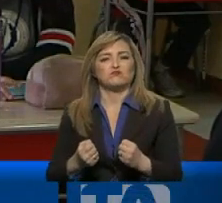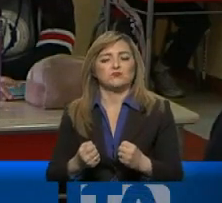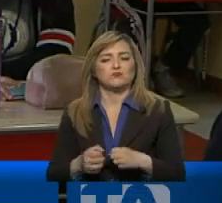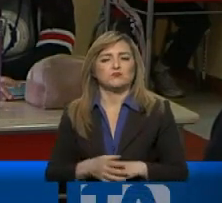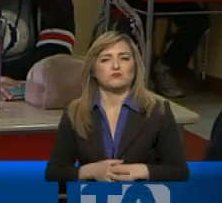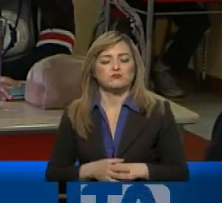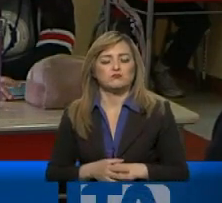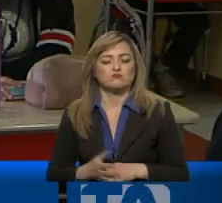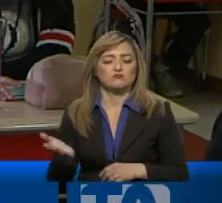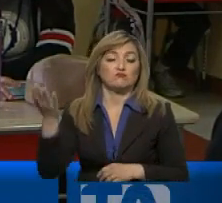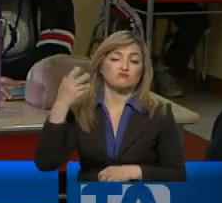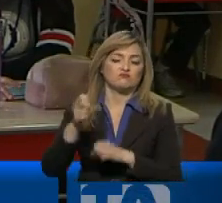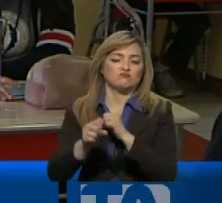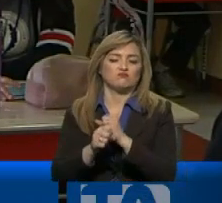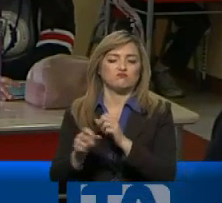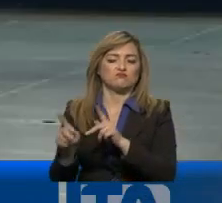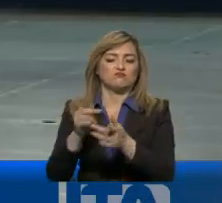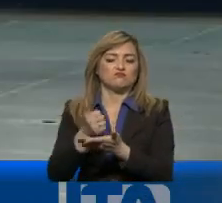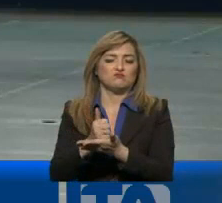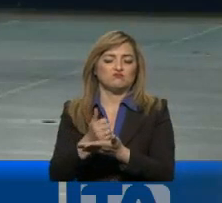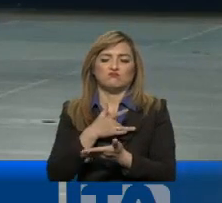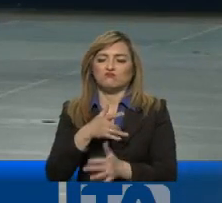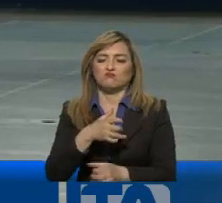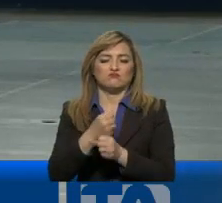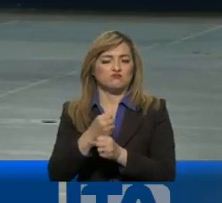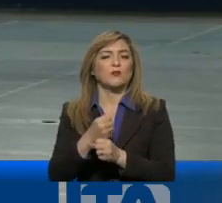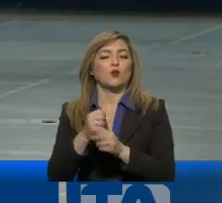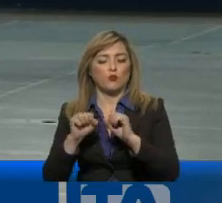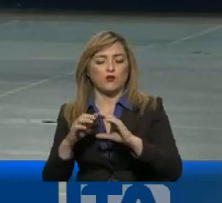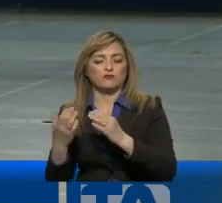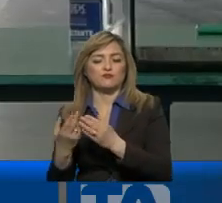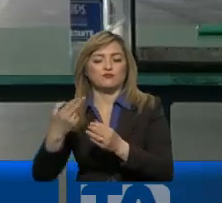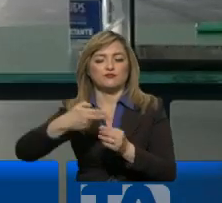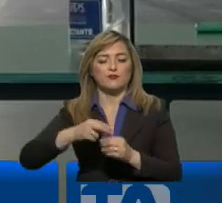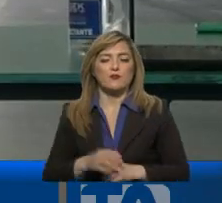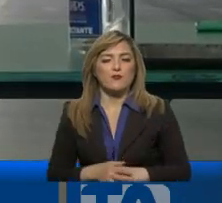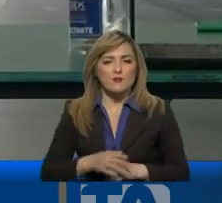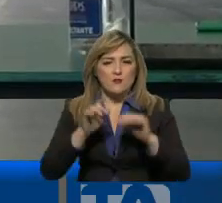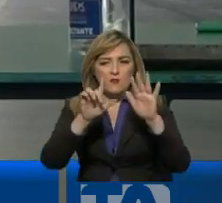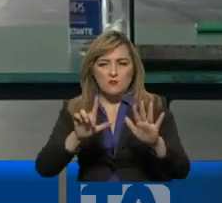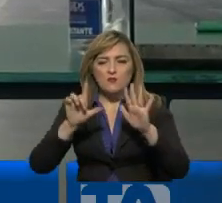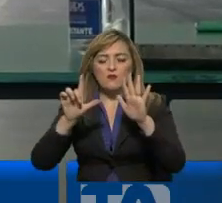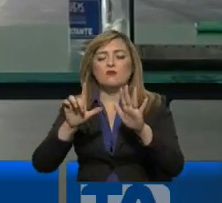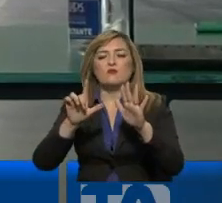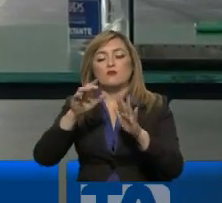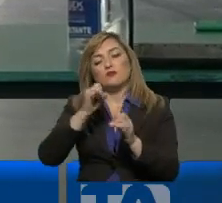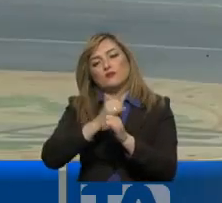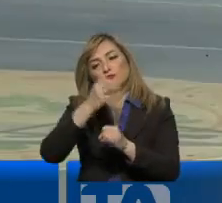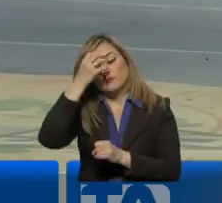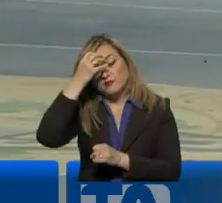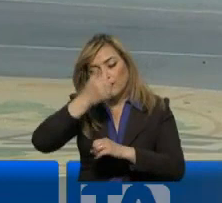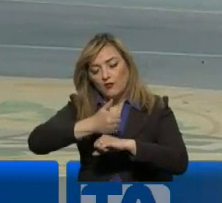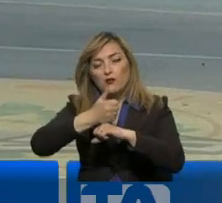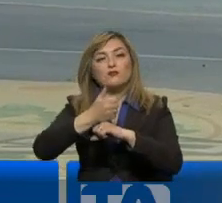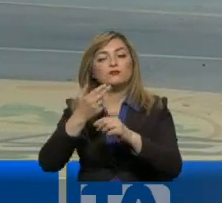inconveniente. Eso nos brinda la seguridad suficiente para regresar. Esta es una de las 77 instituciones educativas autorizadas por el COE Nacional